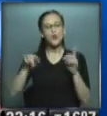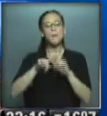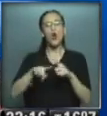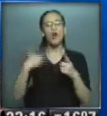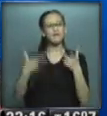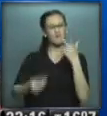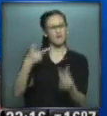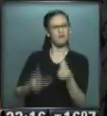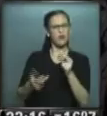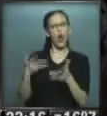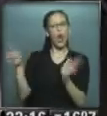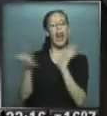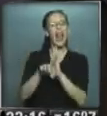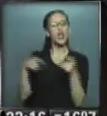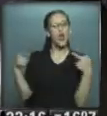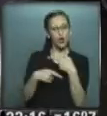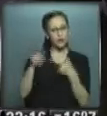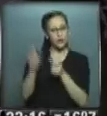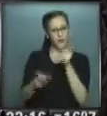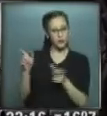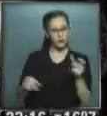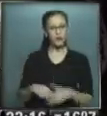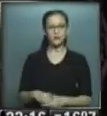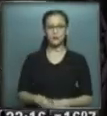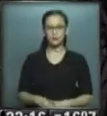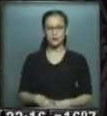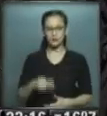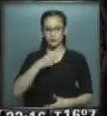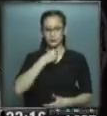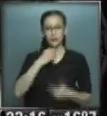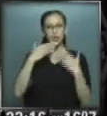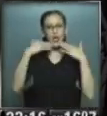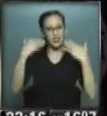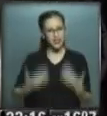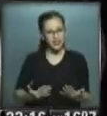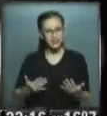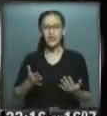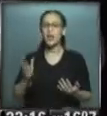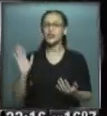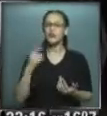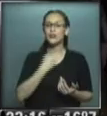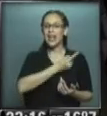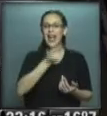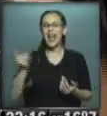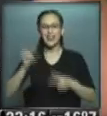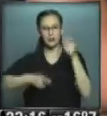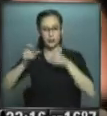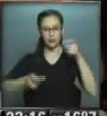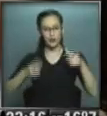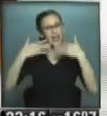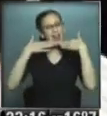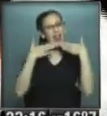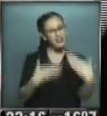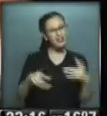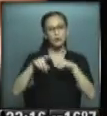disponiendo en este país. Queremos agradecer a todas y cada una de las personas que bajo